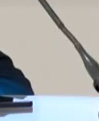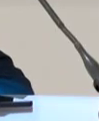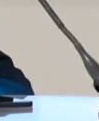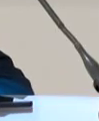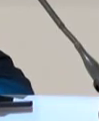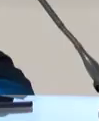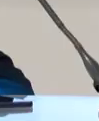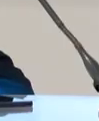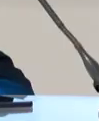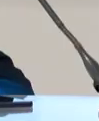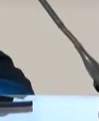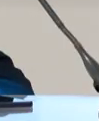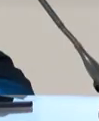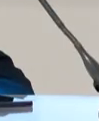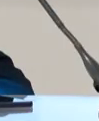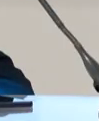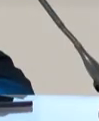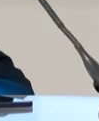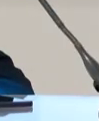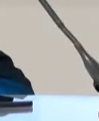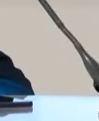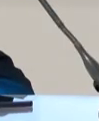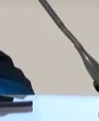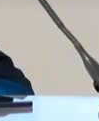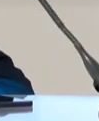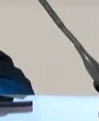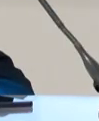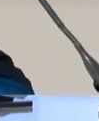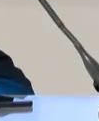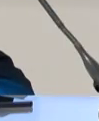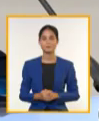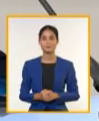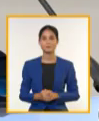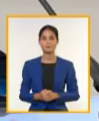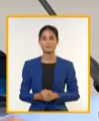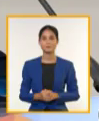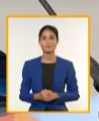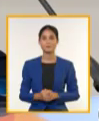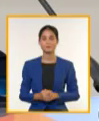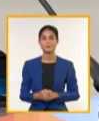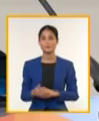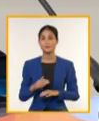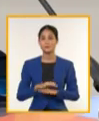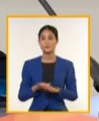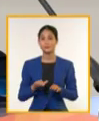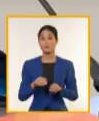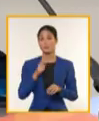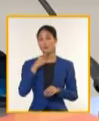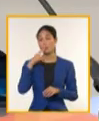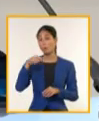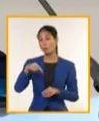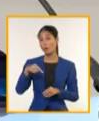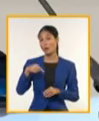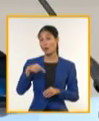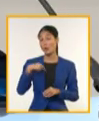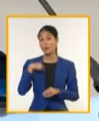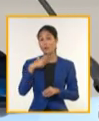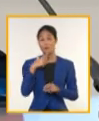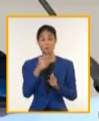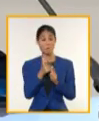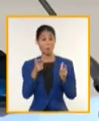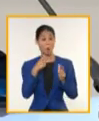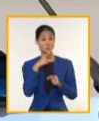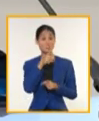seda es una iniciativa que inicia China en el 2013 y que ya en estos momentos tiene más de 150